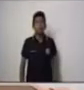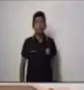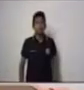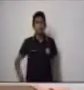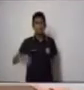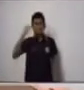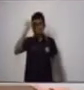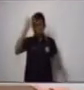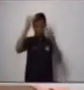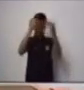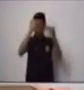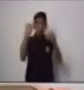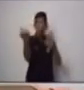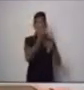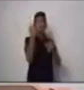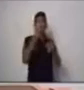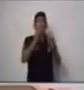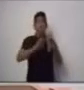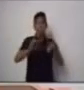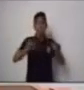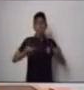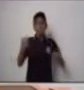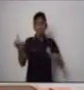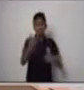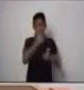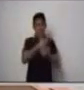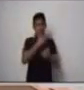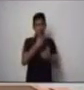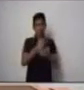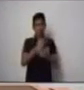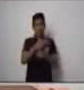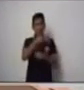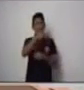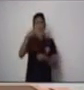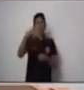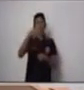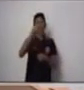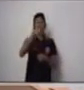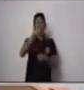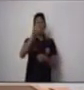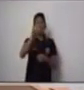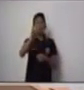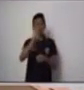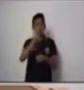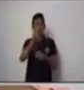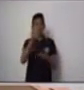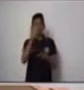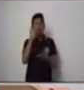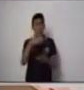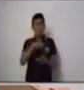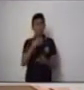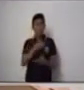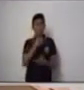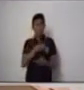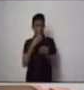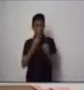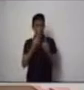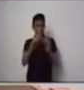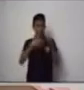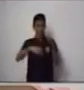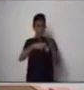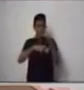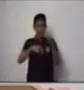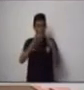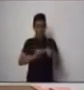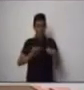Saludos niños y niñas de toda Guatemala. Mi nombre es Ronnie Gustavo Puak Ibáñez, soy maestro de educación primaria.